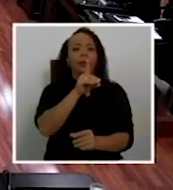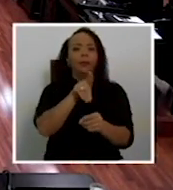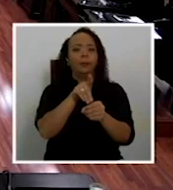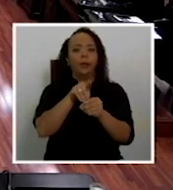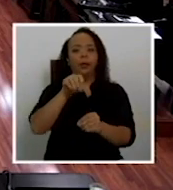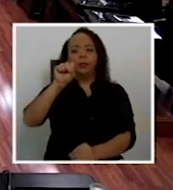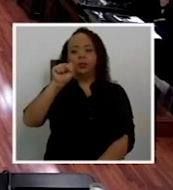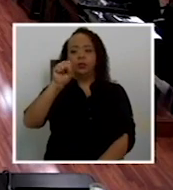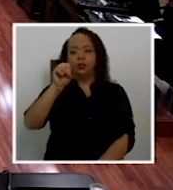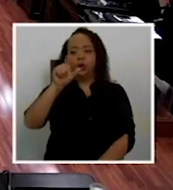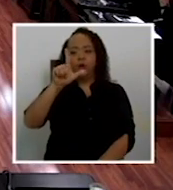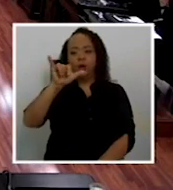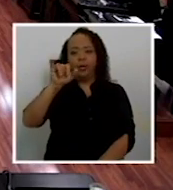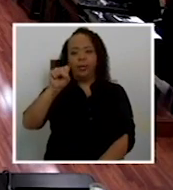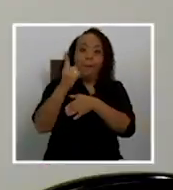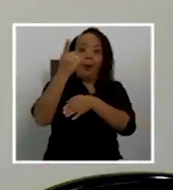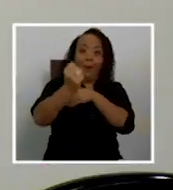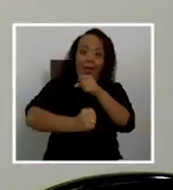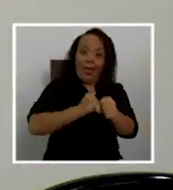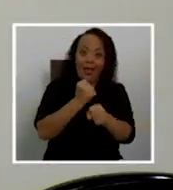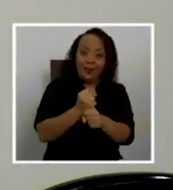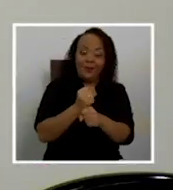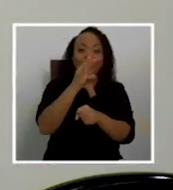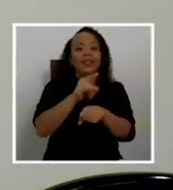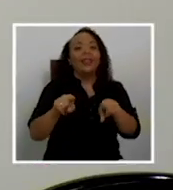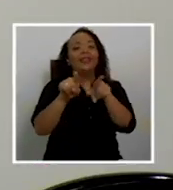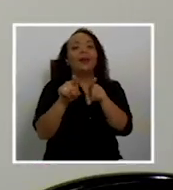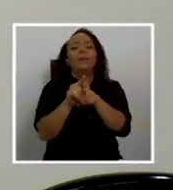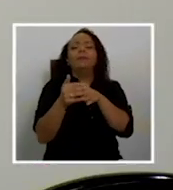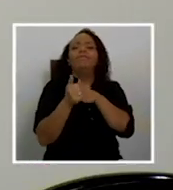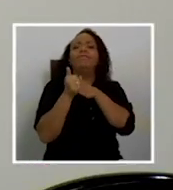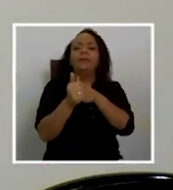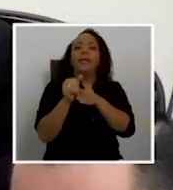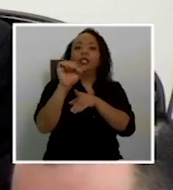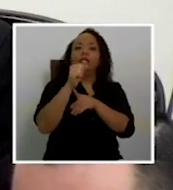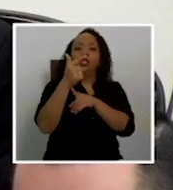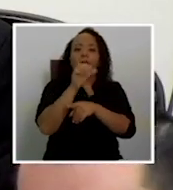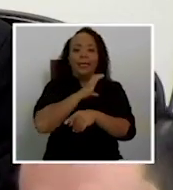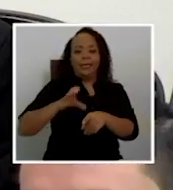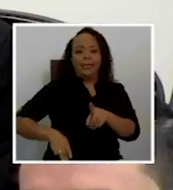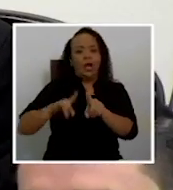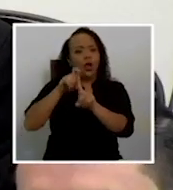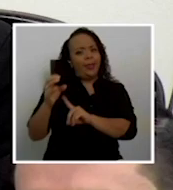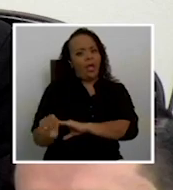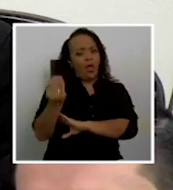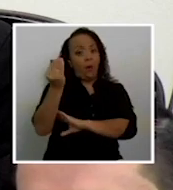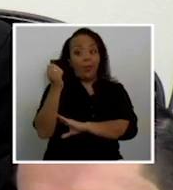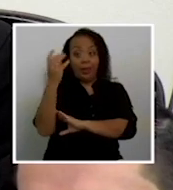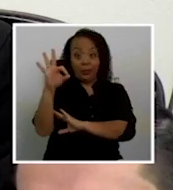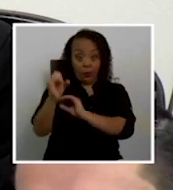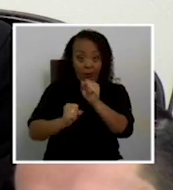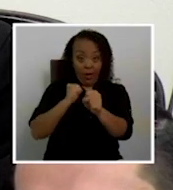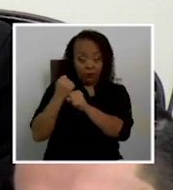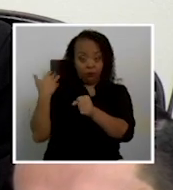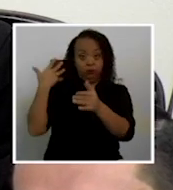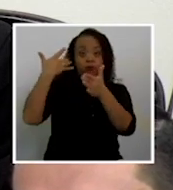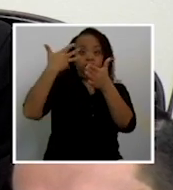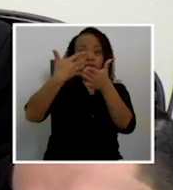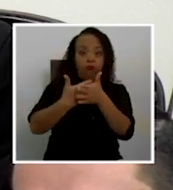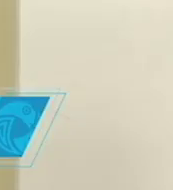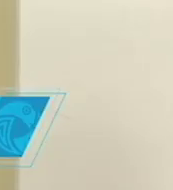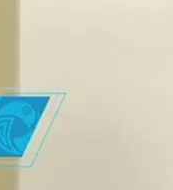aseguraron los expertos, los sectores de las bases del liberacionismo vinculados a los alcaldes resentirán haber quedado con el PAC, que es su enemigo